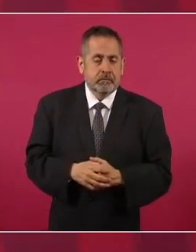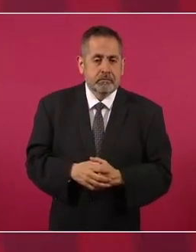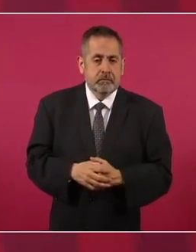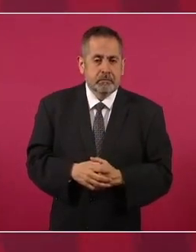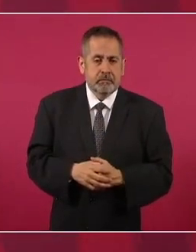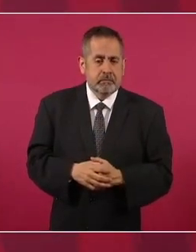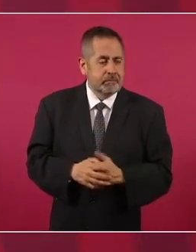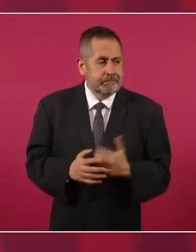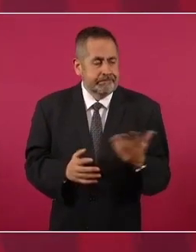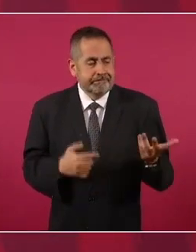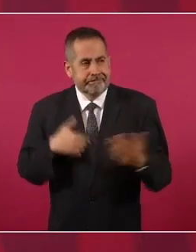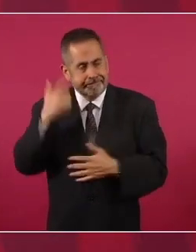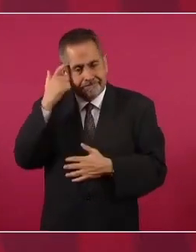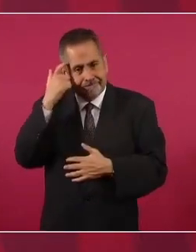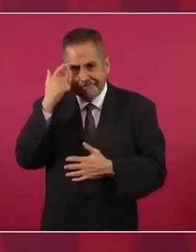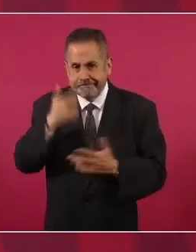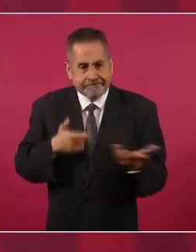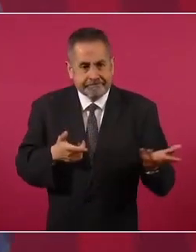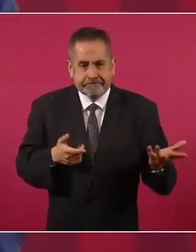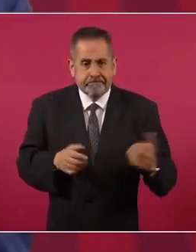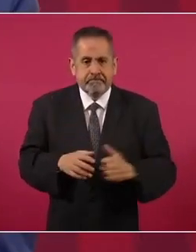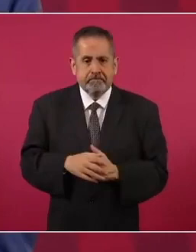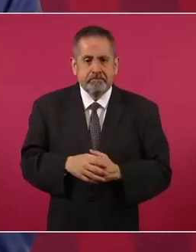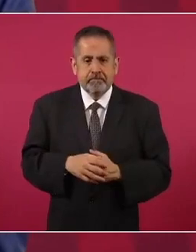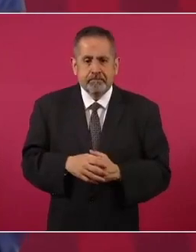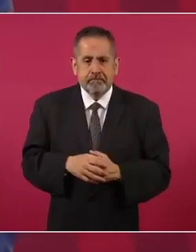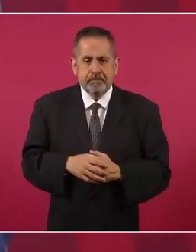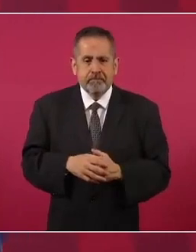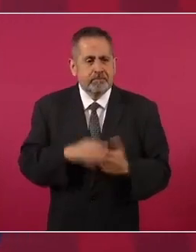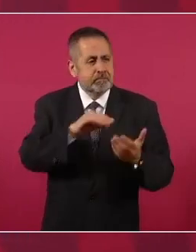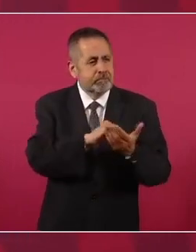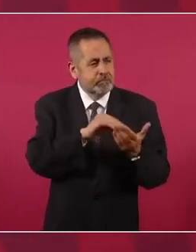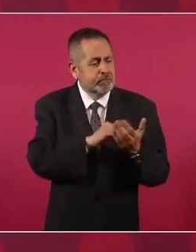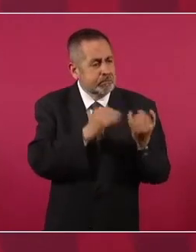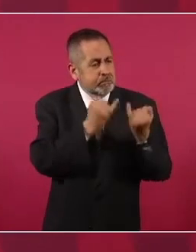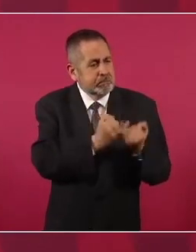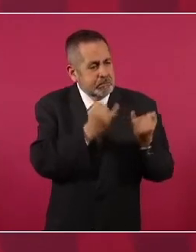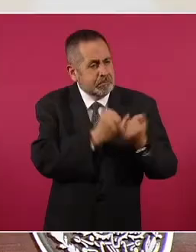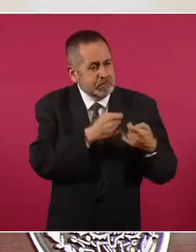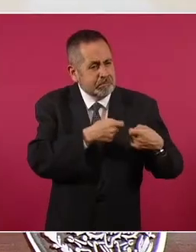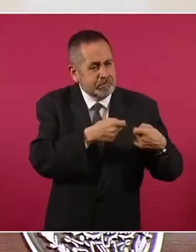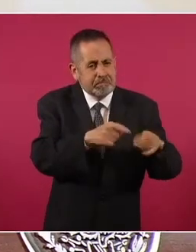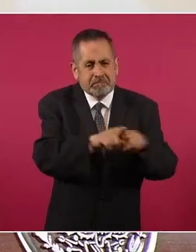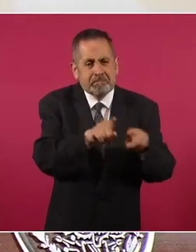no cabe duda que siguen las cosas igual.